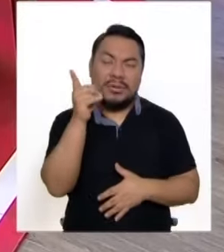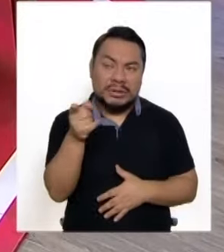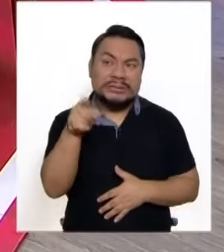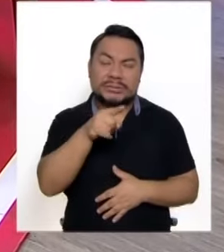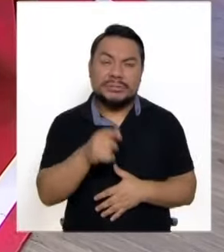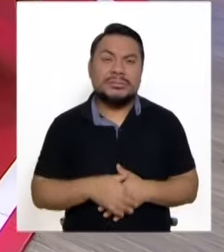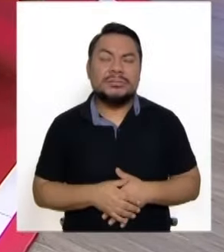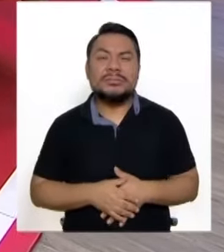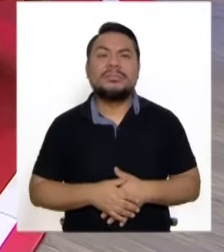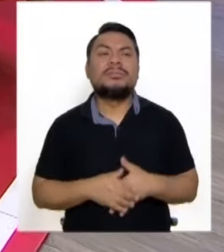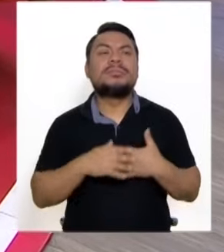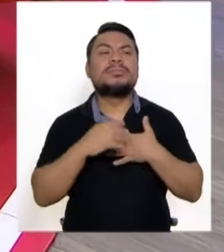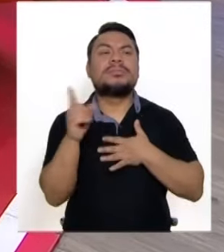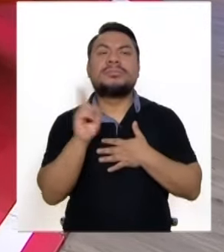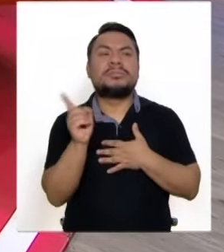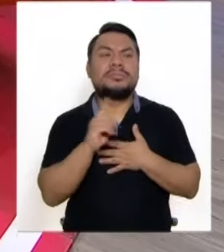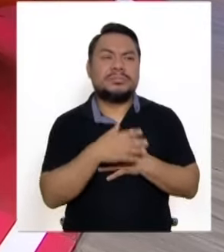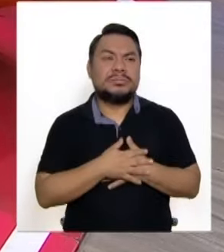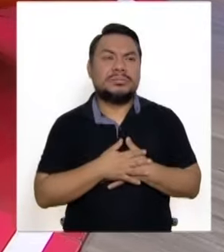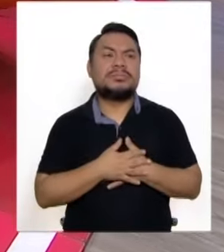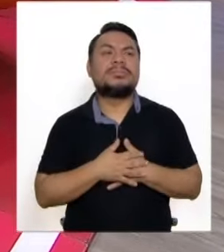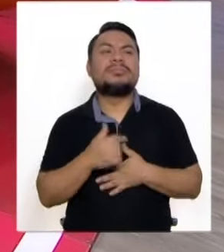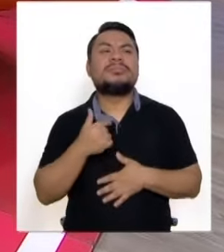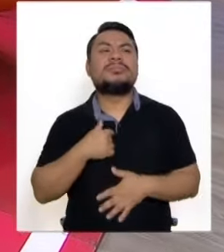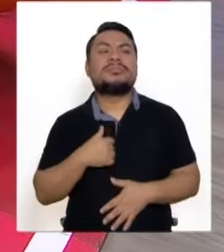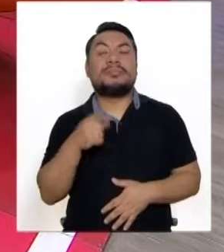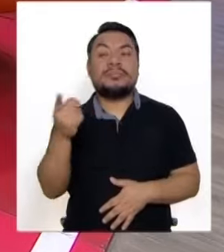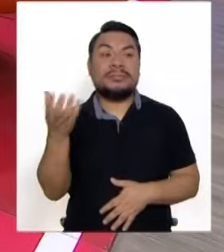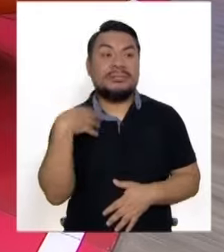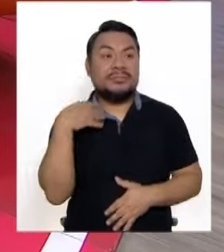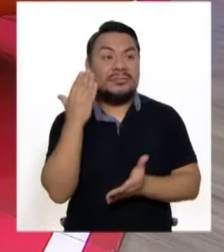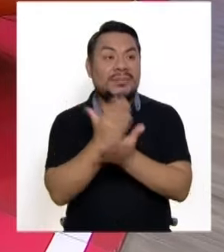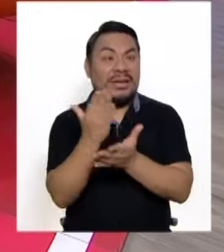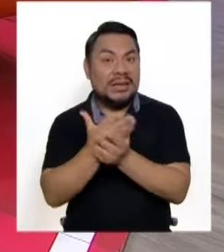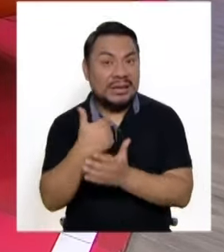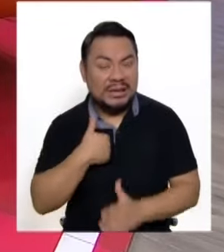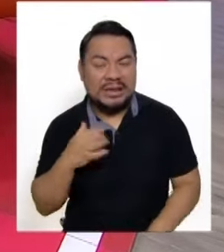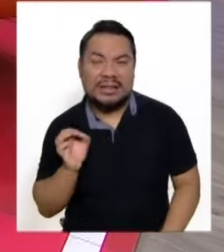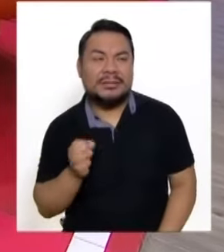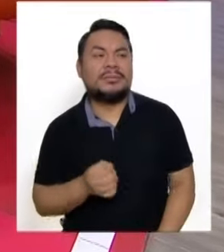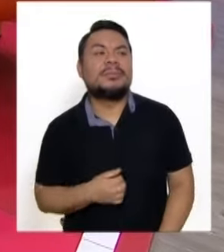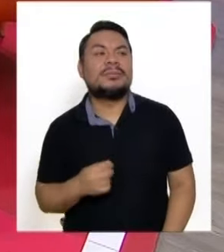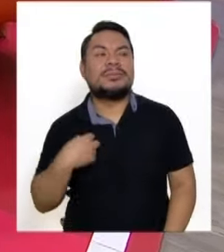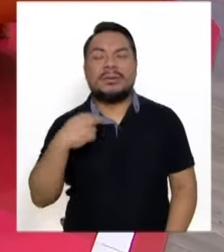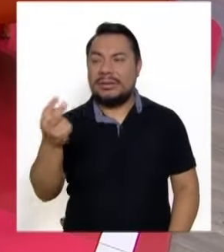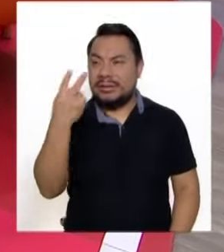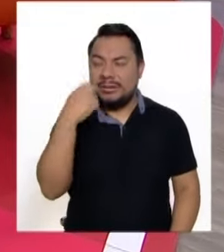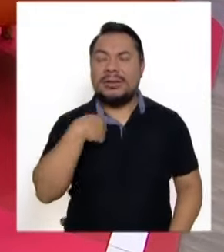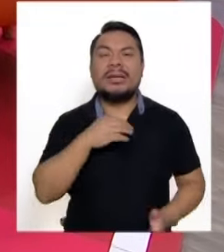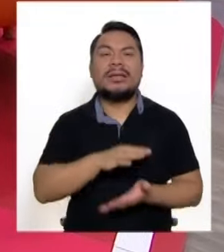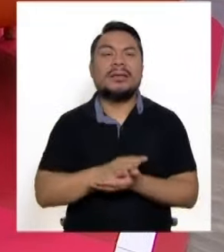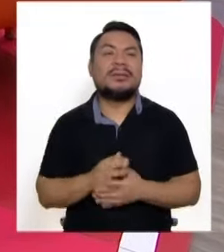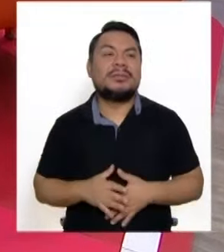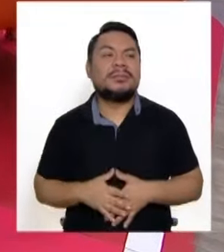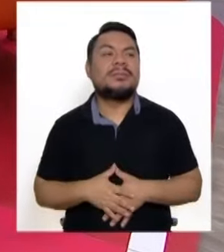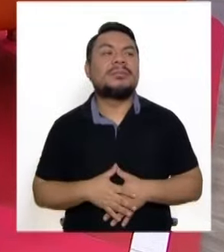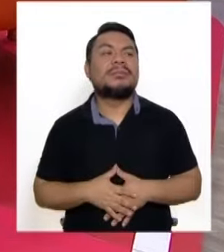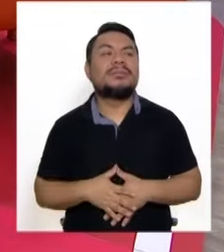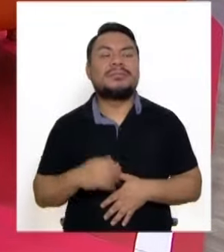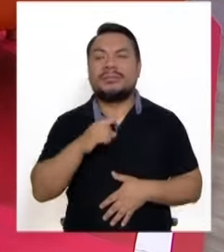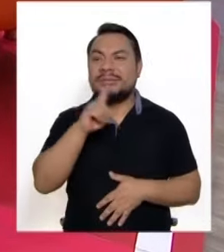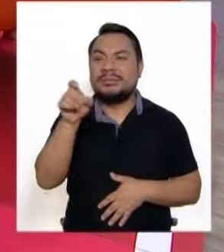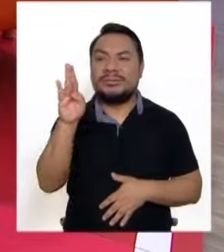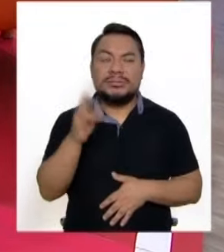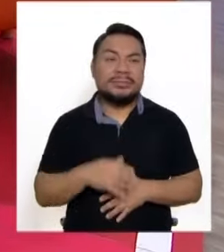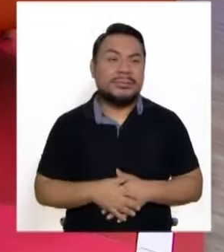Bueno, no, si no me molesta, estoy tranquila. No mucho. La pensó. Si no me miras, estoy tranquila, dice. Hay que preguntarle al esposo. Sí, sí, sí.